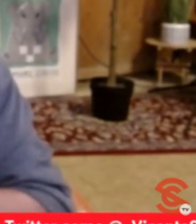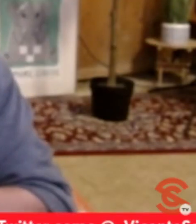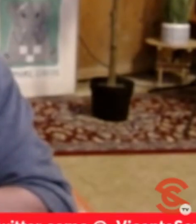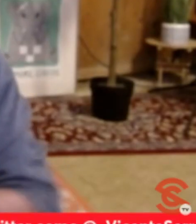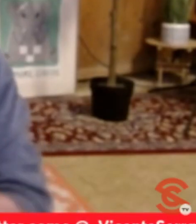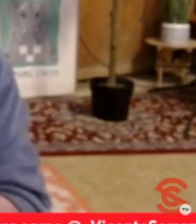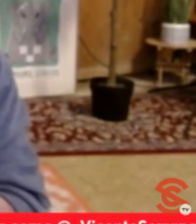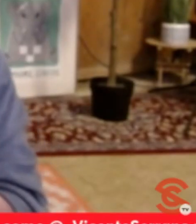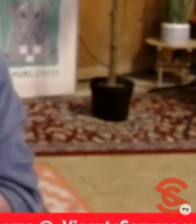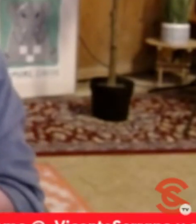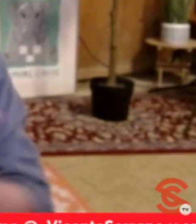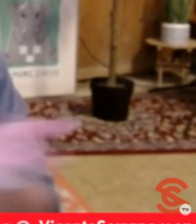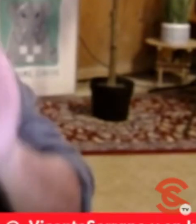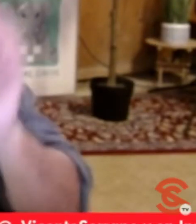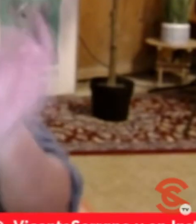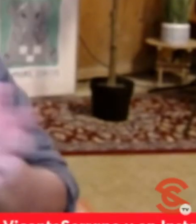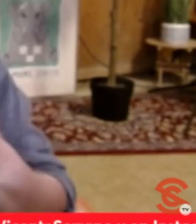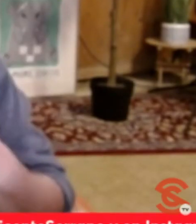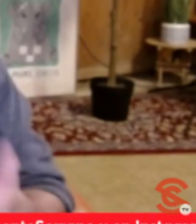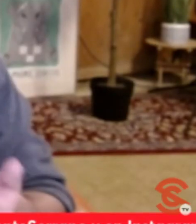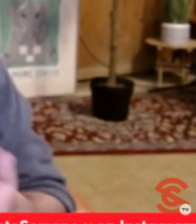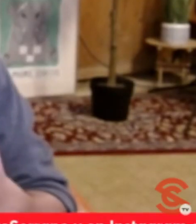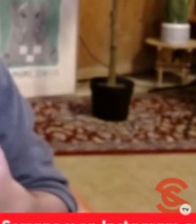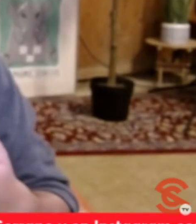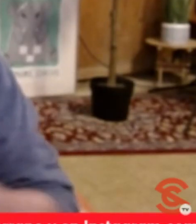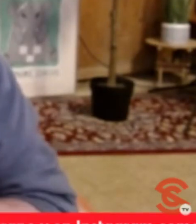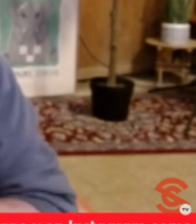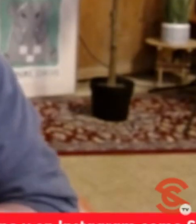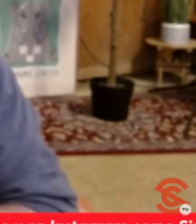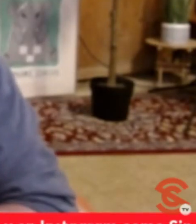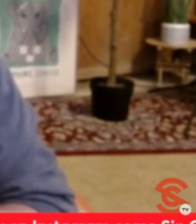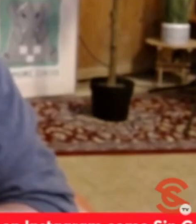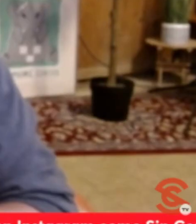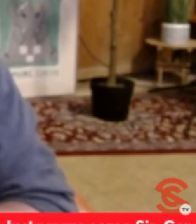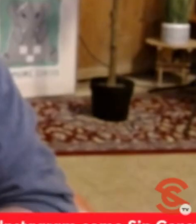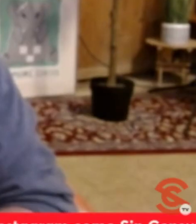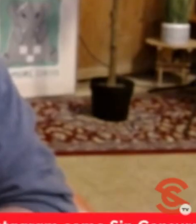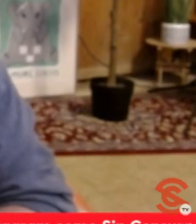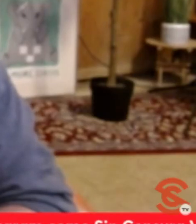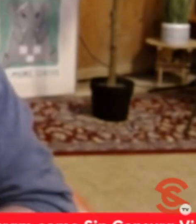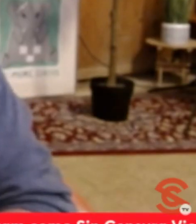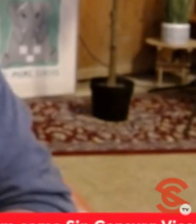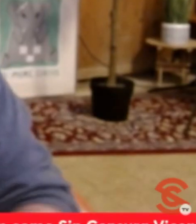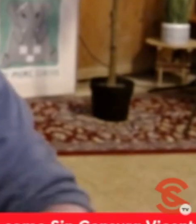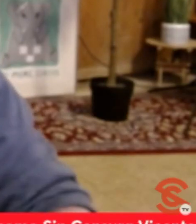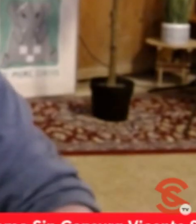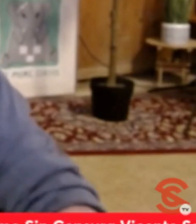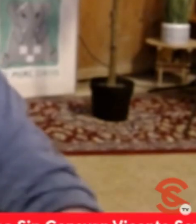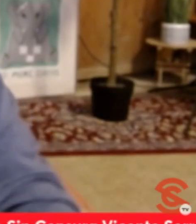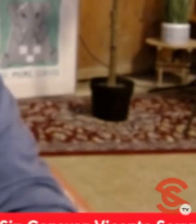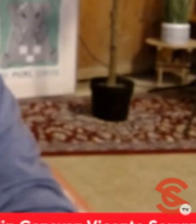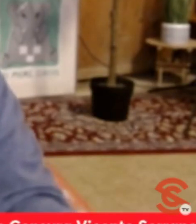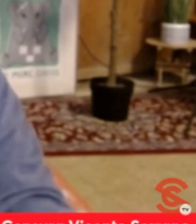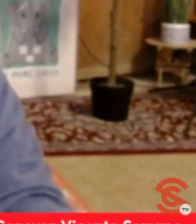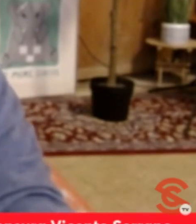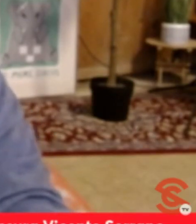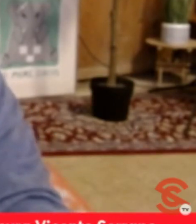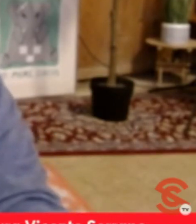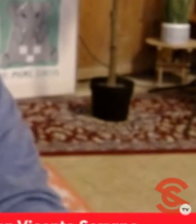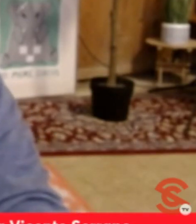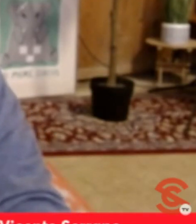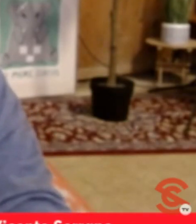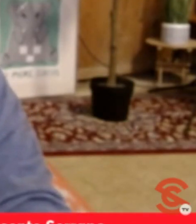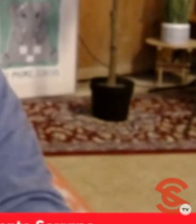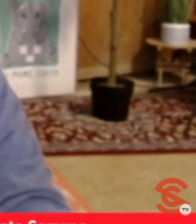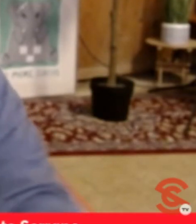don David el Grande le va a adelantar un poquitito porque, insisto, ¿no? Lo que nosotros como corresponsales, como periodistas, digamos, si